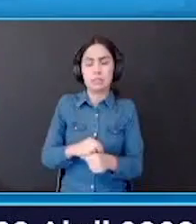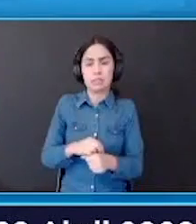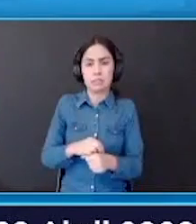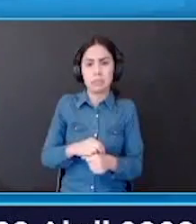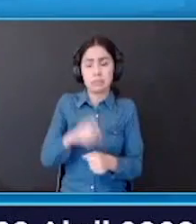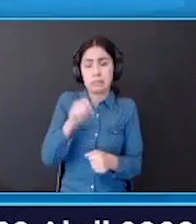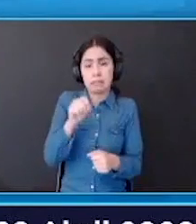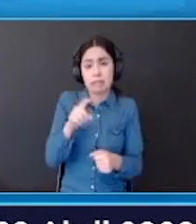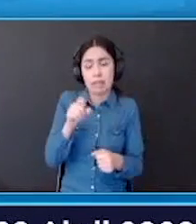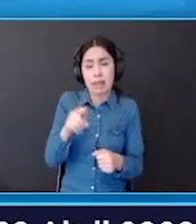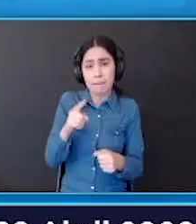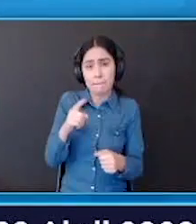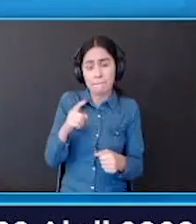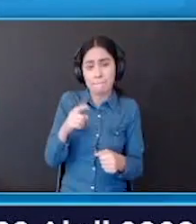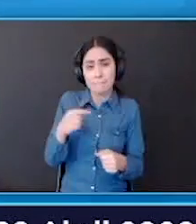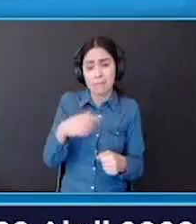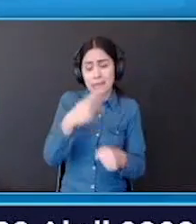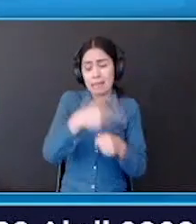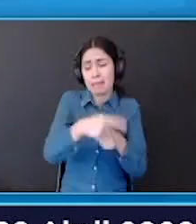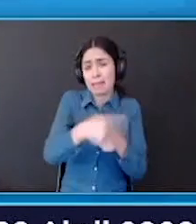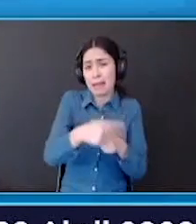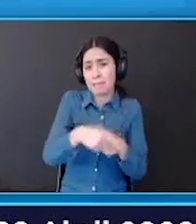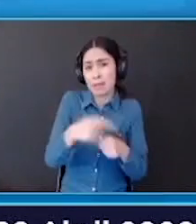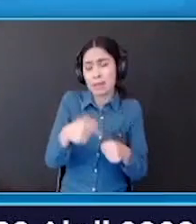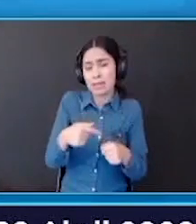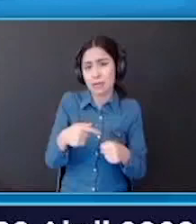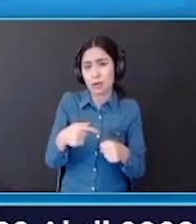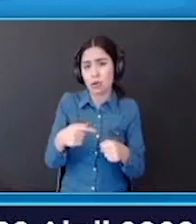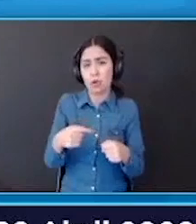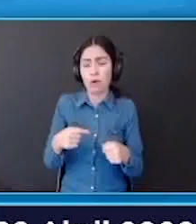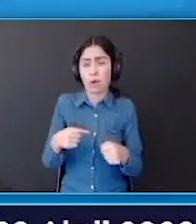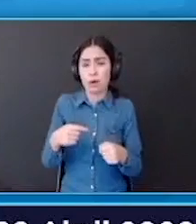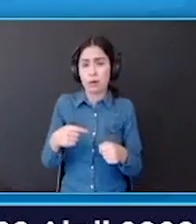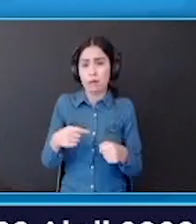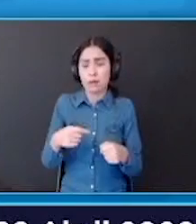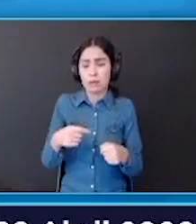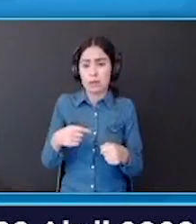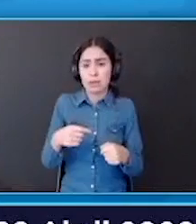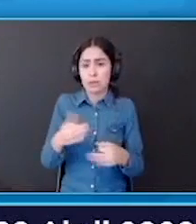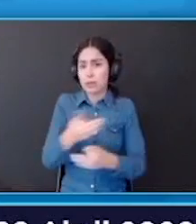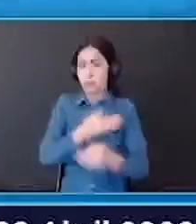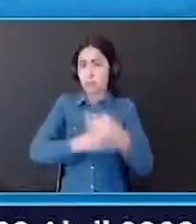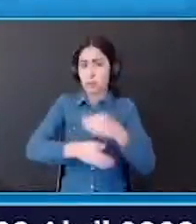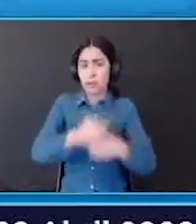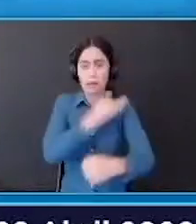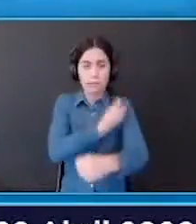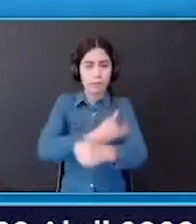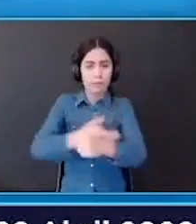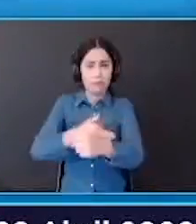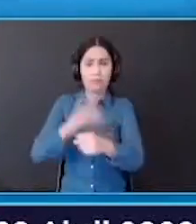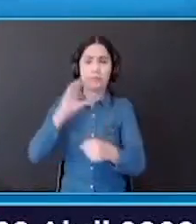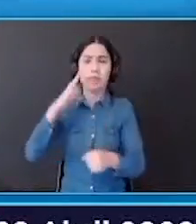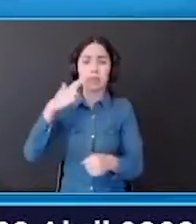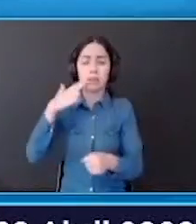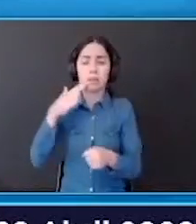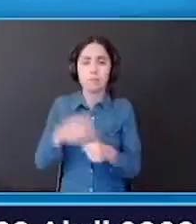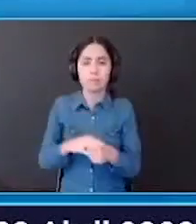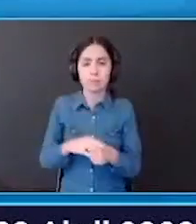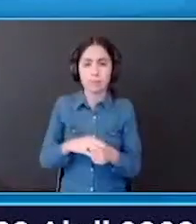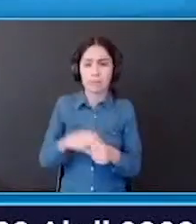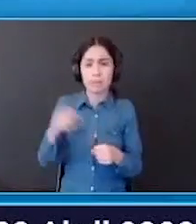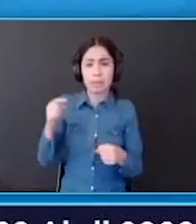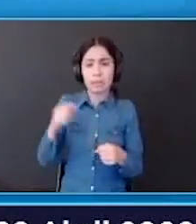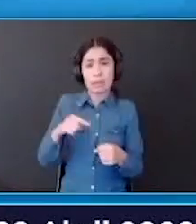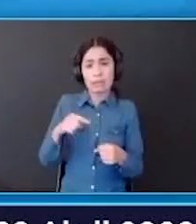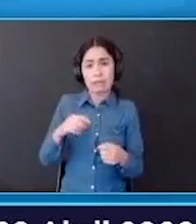riesgo que enfrentamos como familias chihuahuenses ante esta situación que nos mantiene en